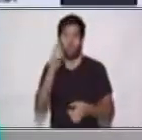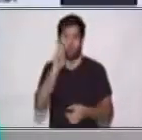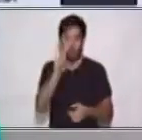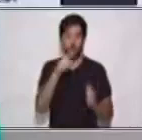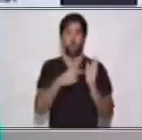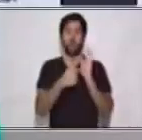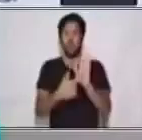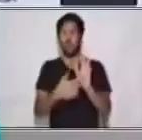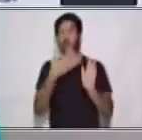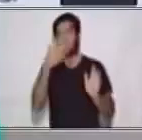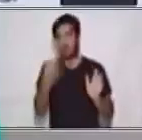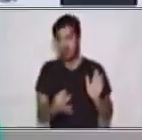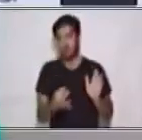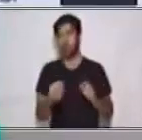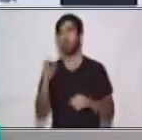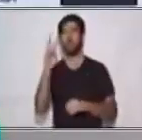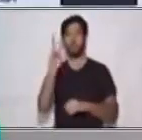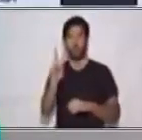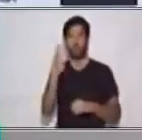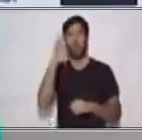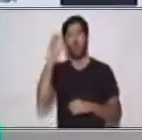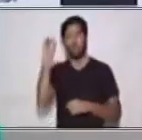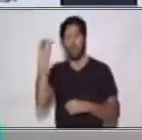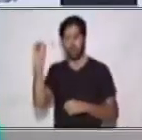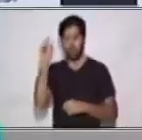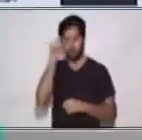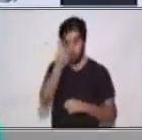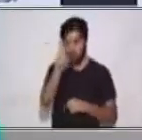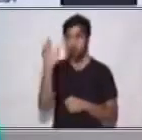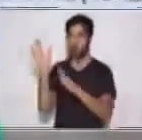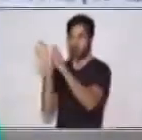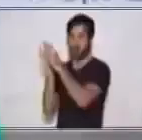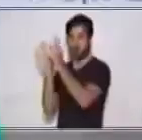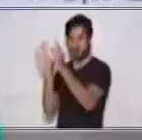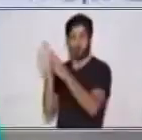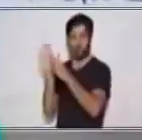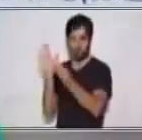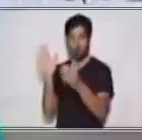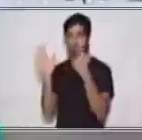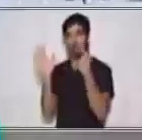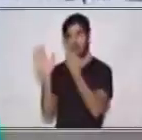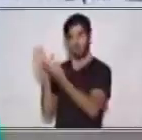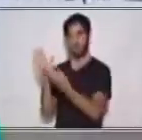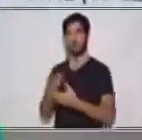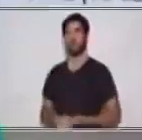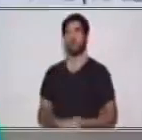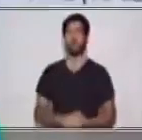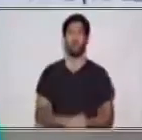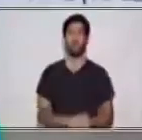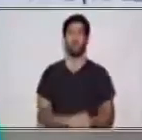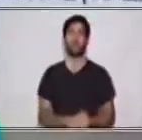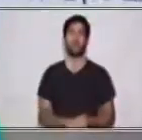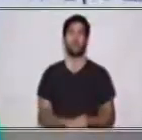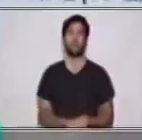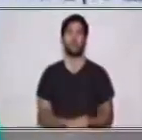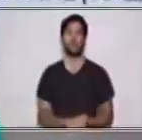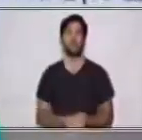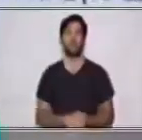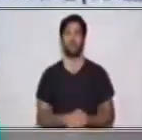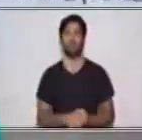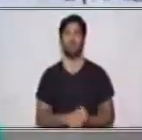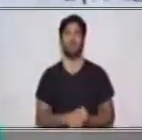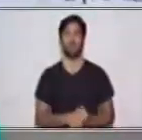Te daré unos breves momentos y los resolveremos juntos, pero quiero que tú los busques.